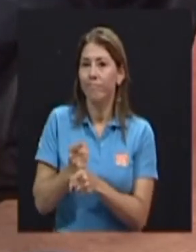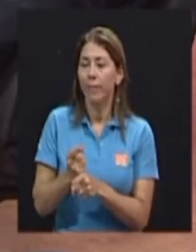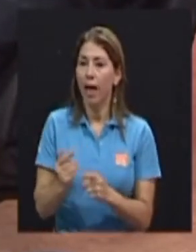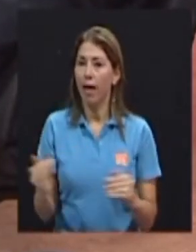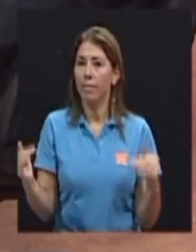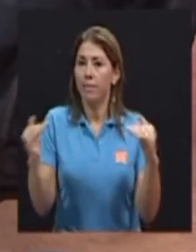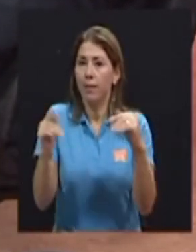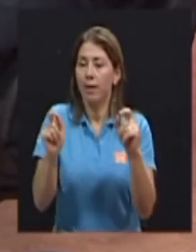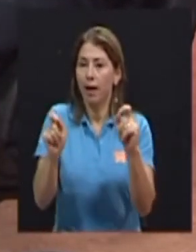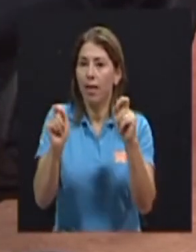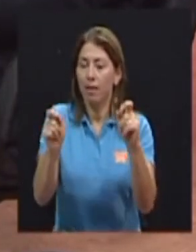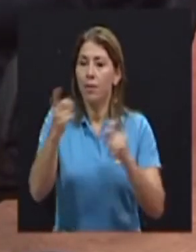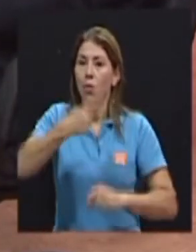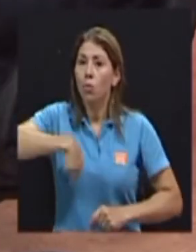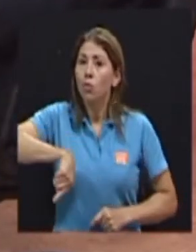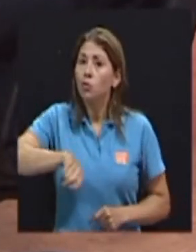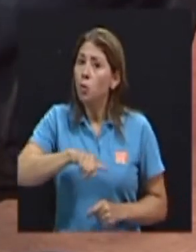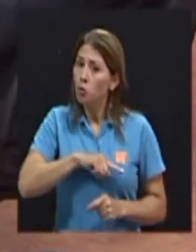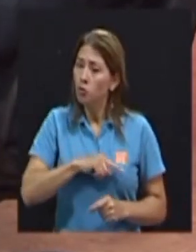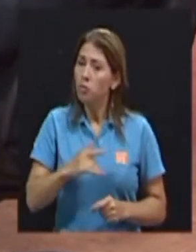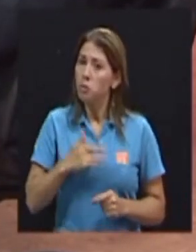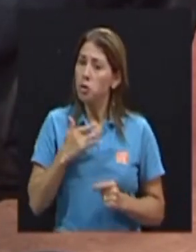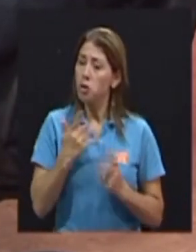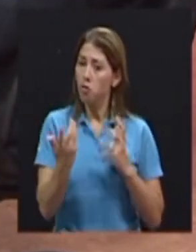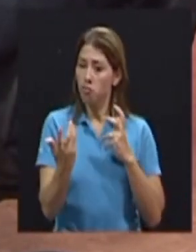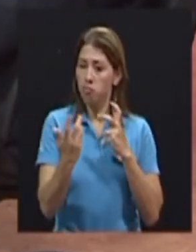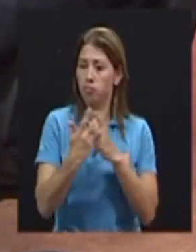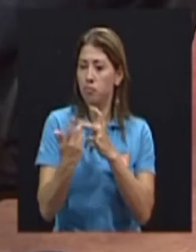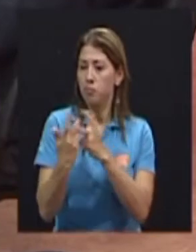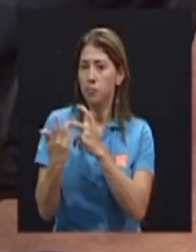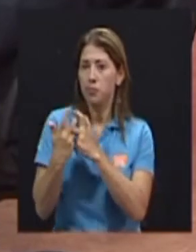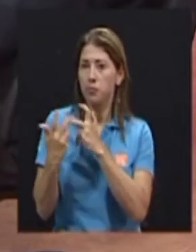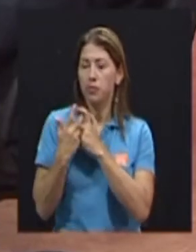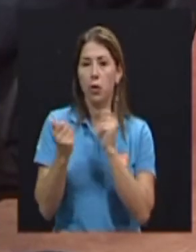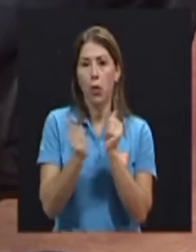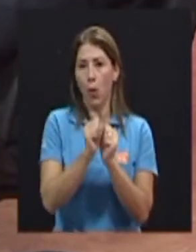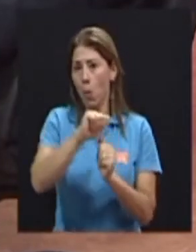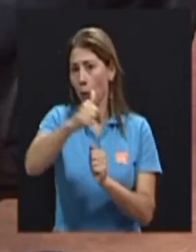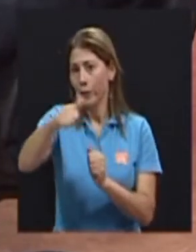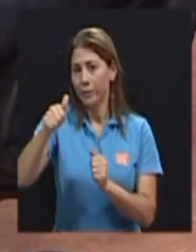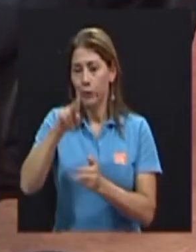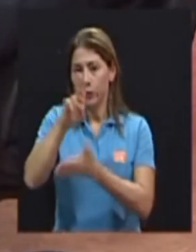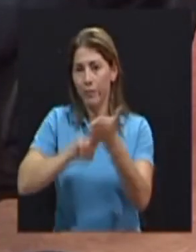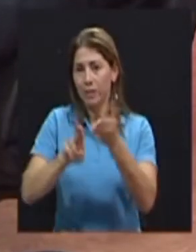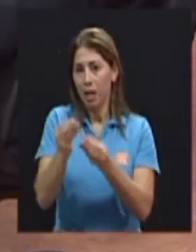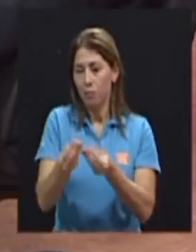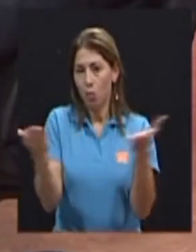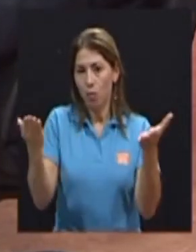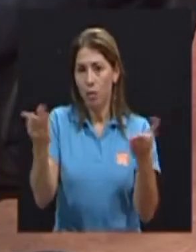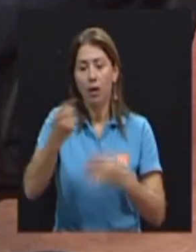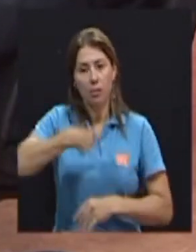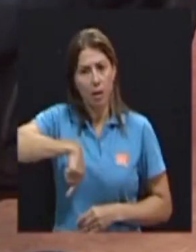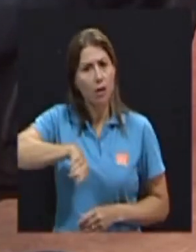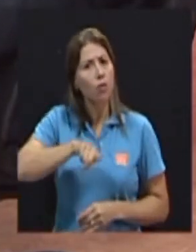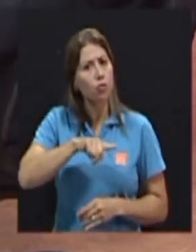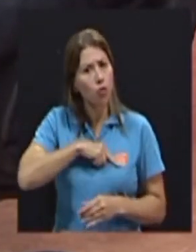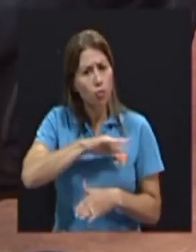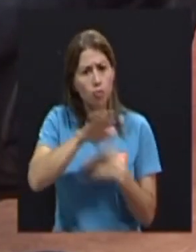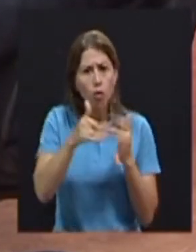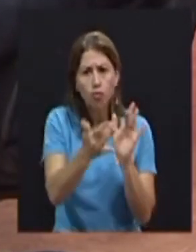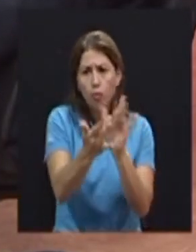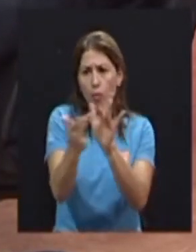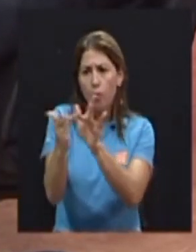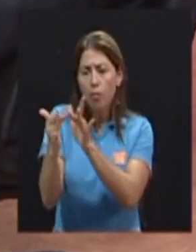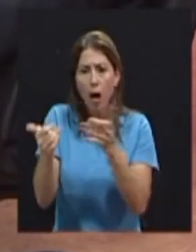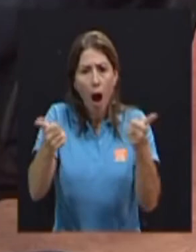una enorme empatía con las otras universidades públicas y hemos trabajado muy de acuerdo en una serie de proyectos y de